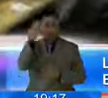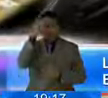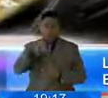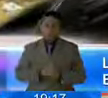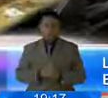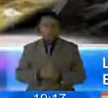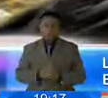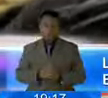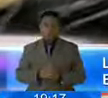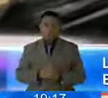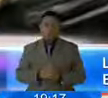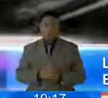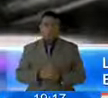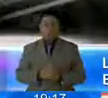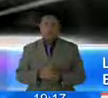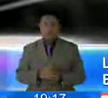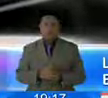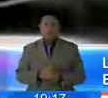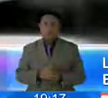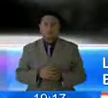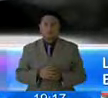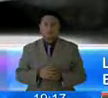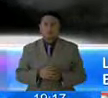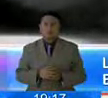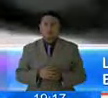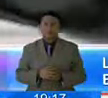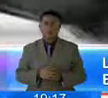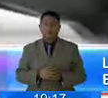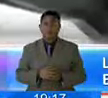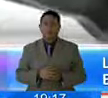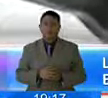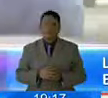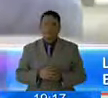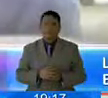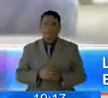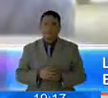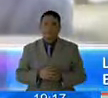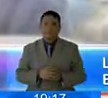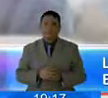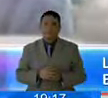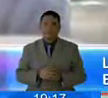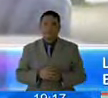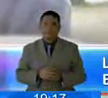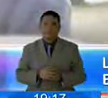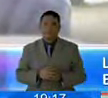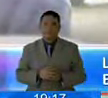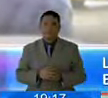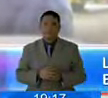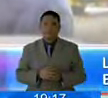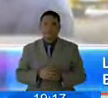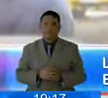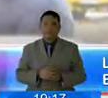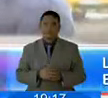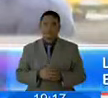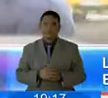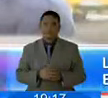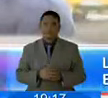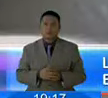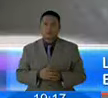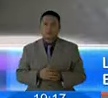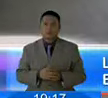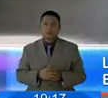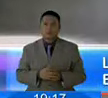esquivando cualquier cosa que encontraba. Hasta llegar hasta aquí, que a este sector de aquí, en la Y, que alcanza a coger el carro que está ahí.